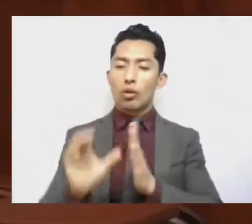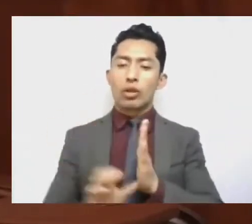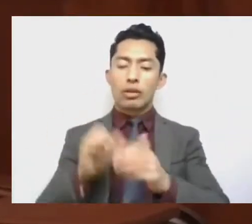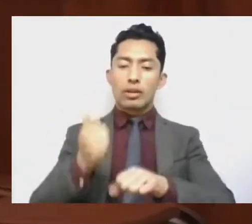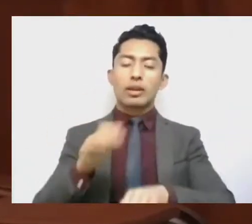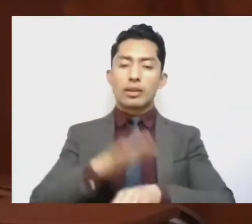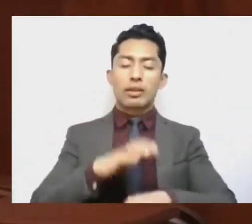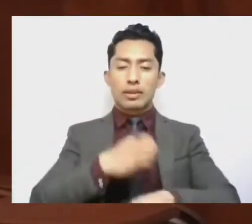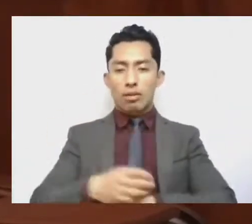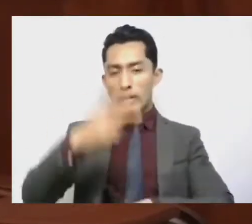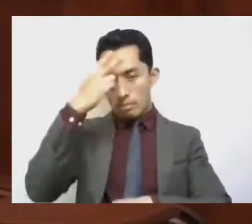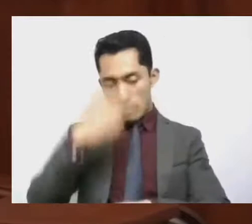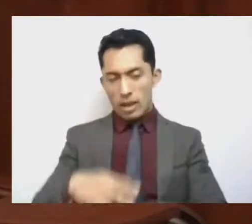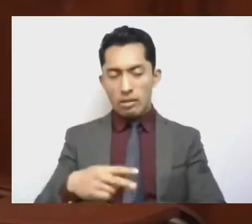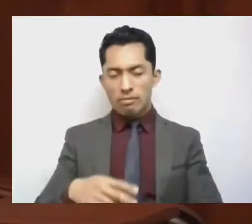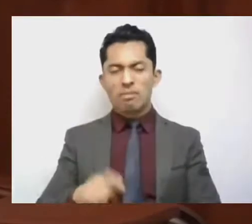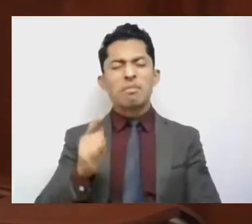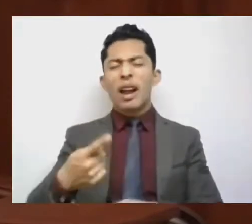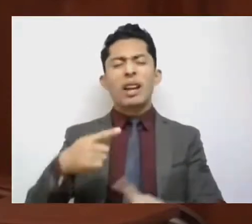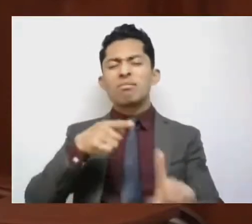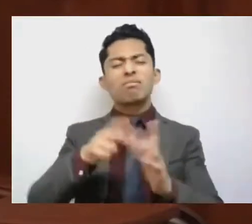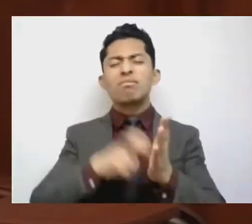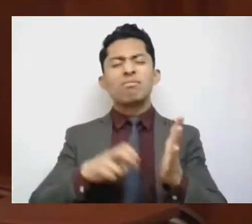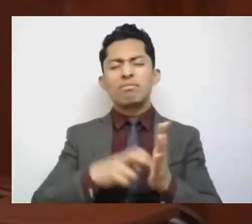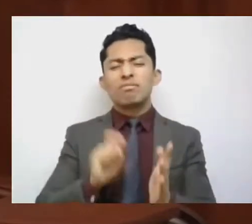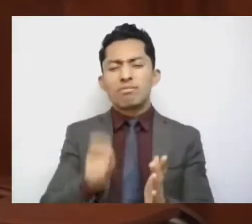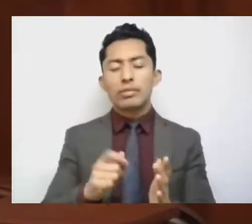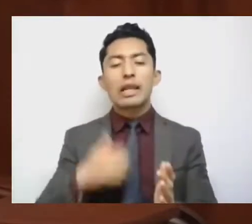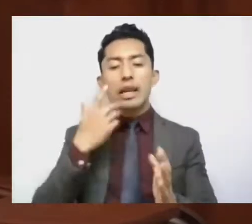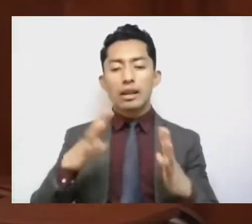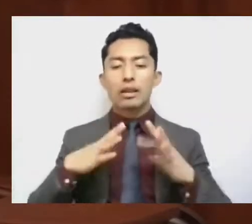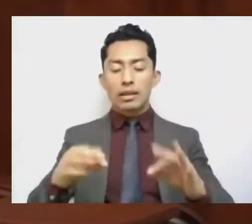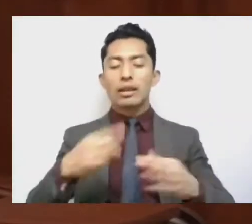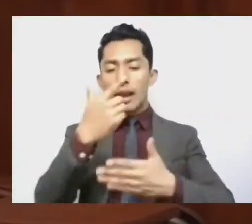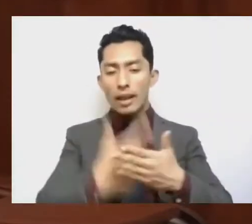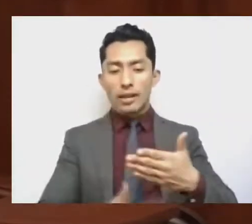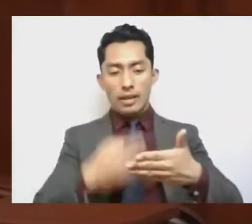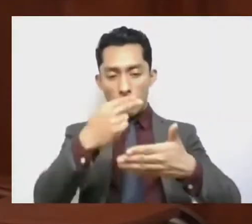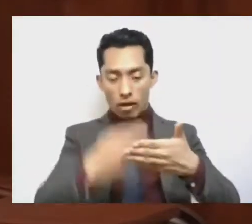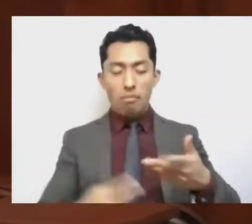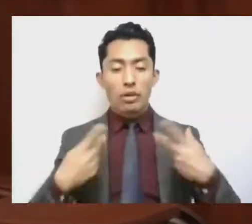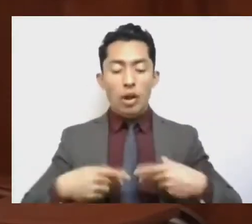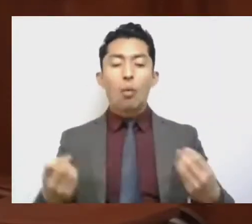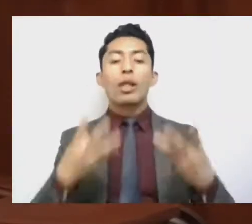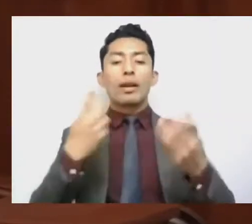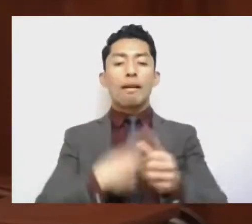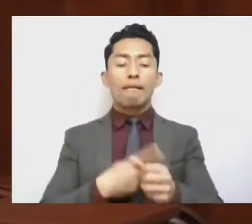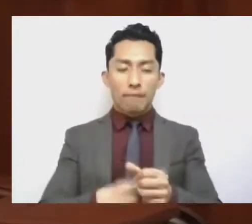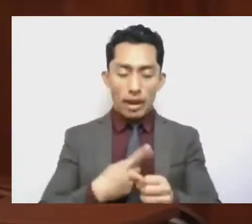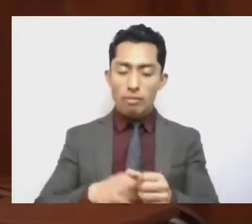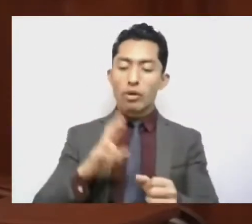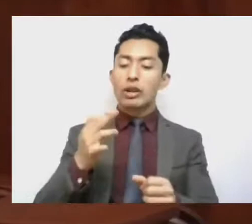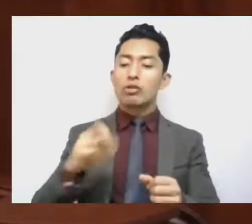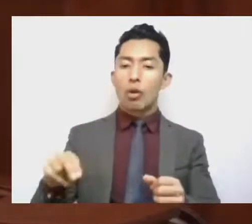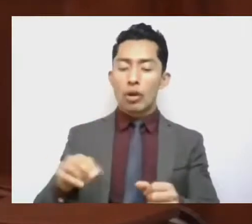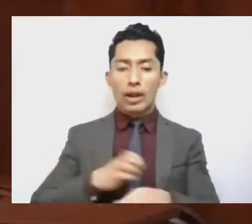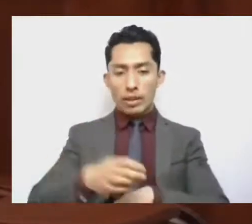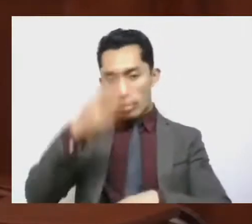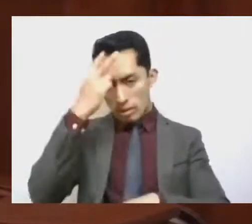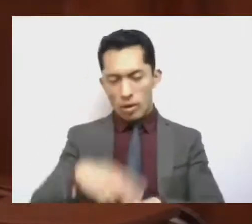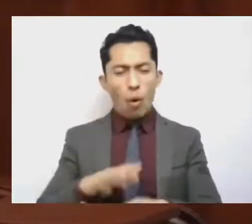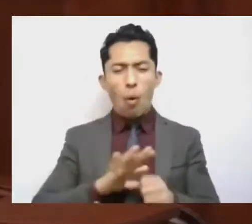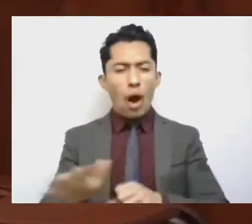del Estado de México, con la finalidad de crear el registro estatal de enfermos renales, para quedar como